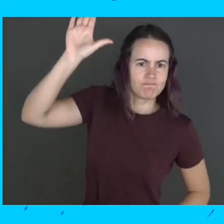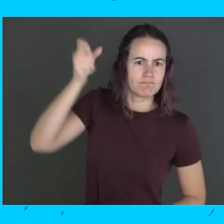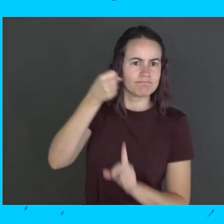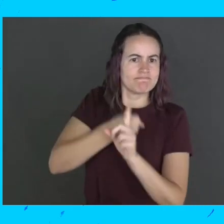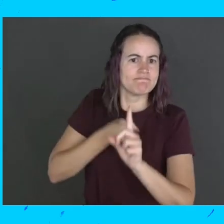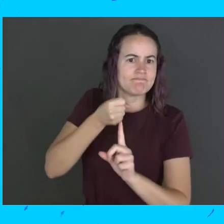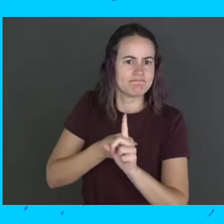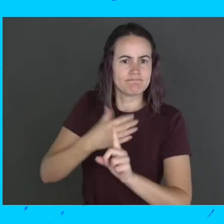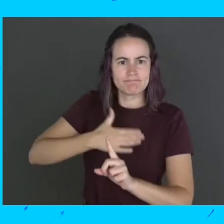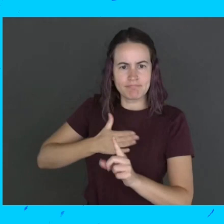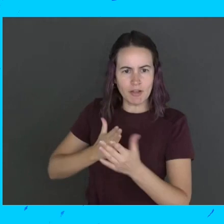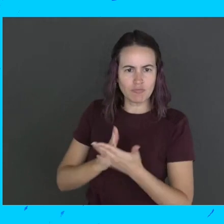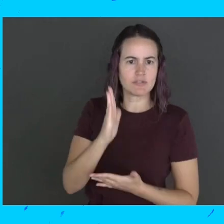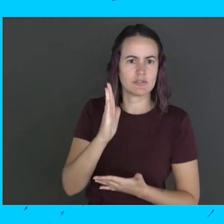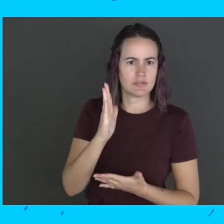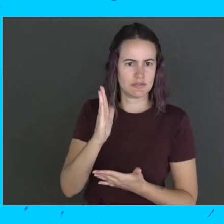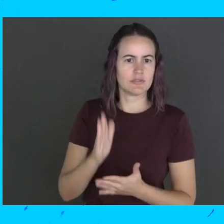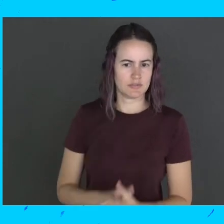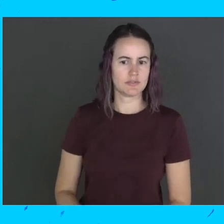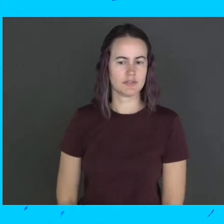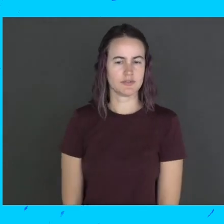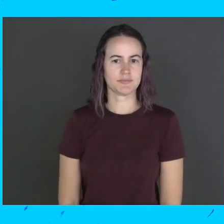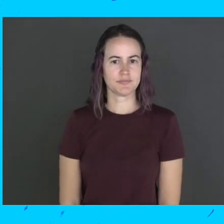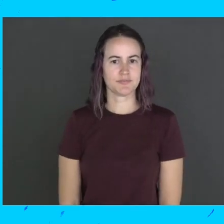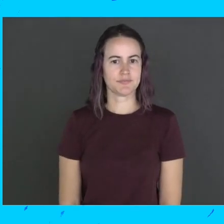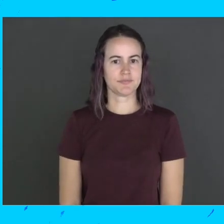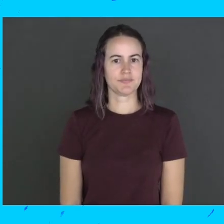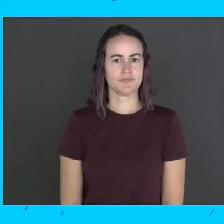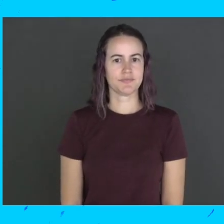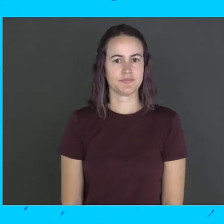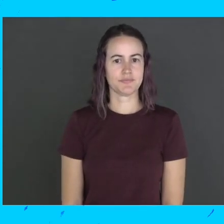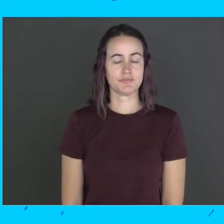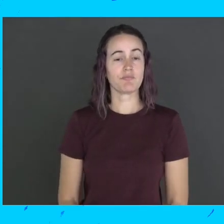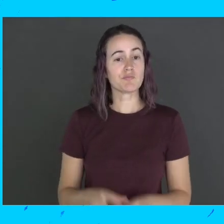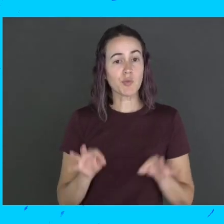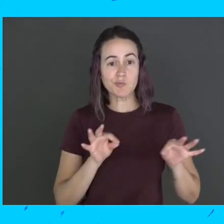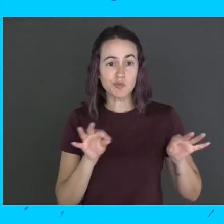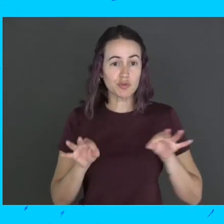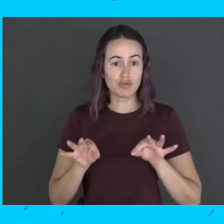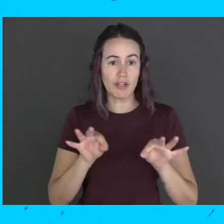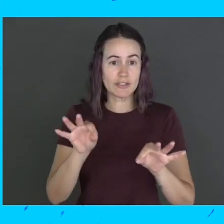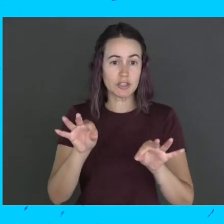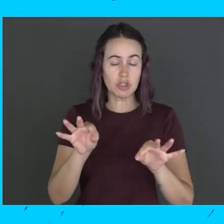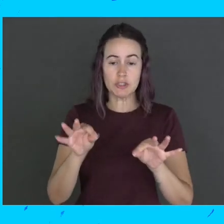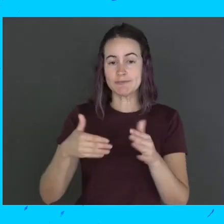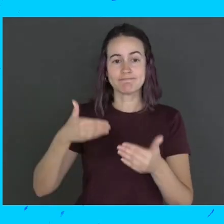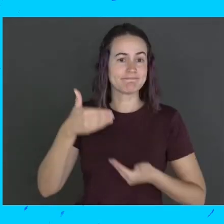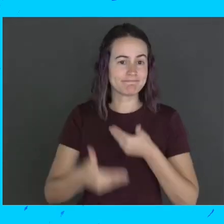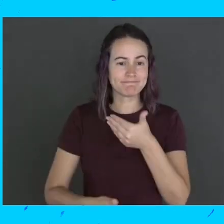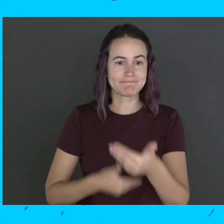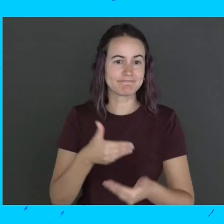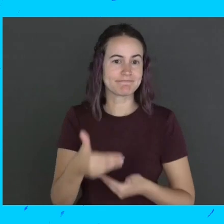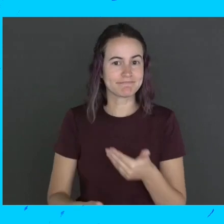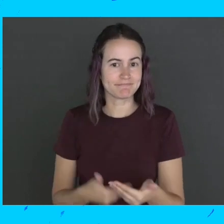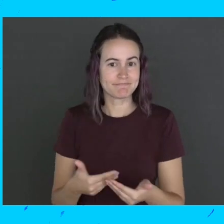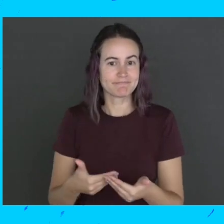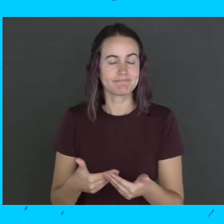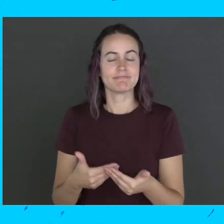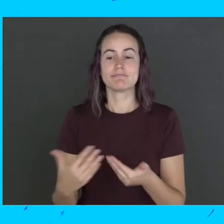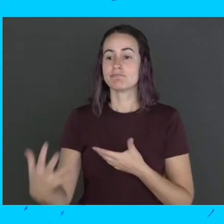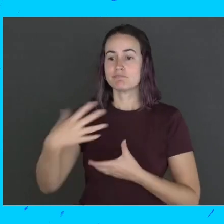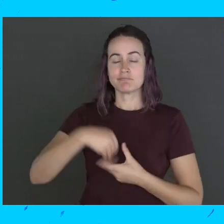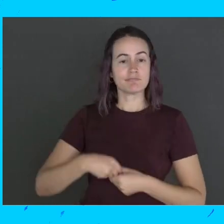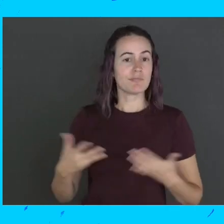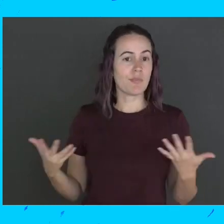2033. Y también tenemos varias metas que se definieron. Tenemos